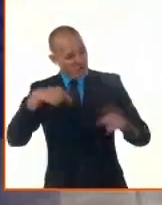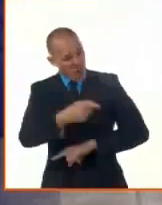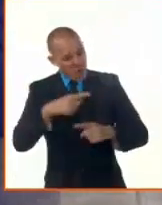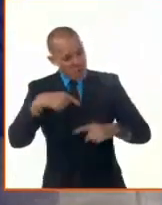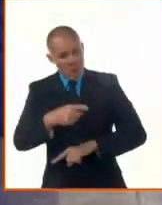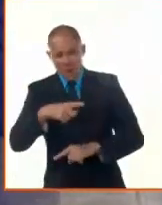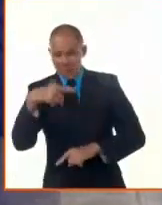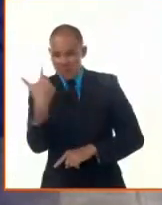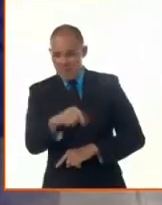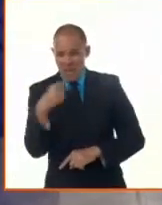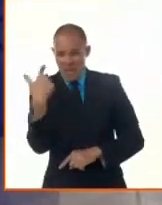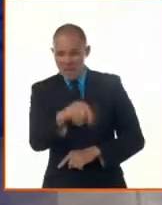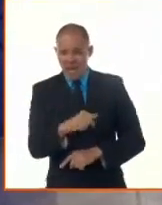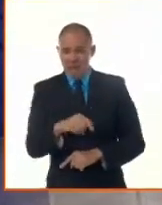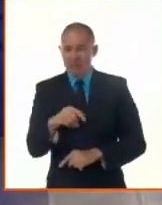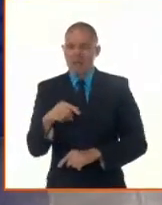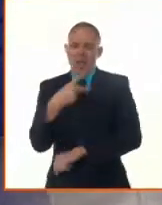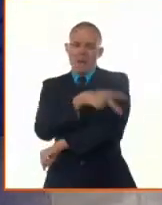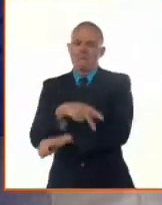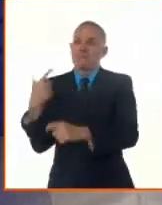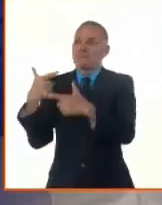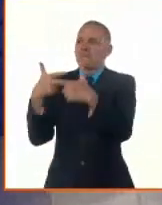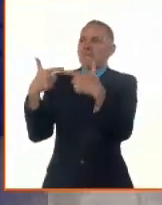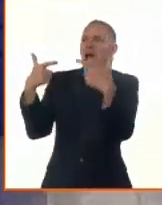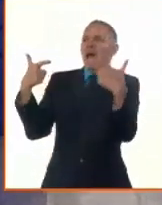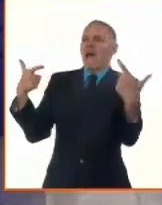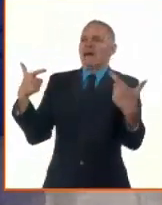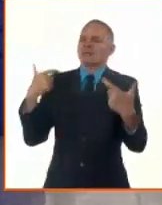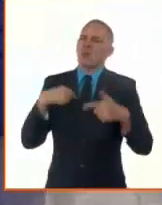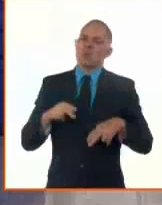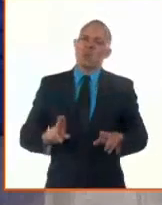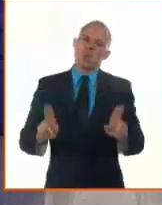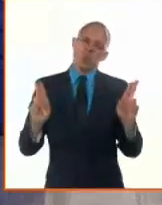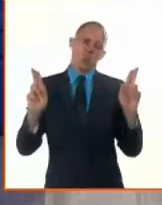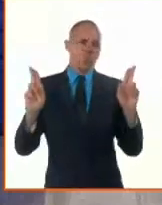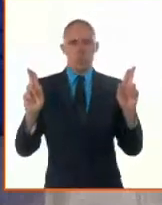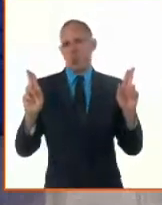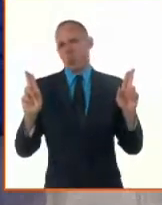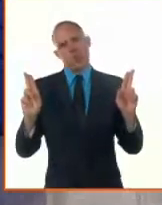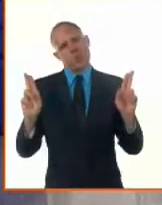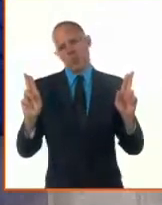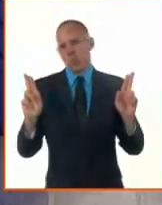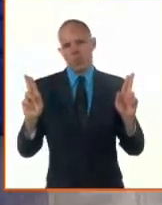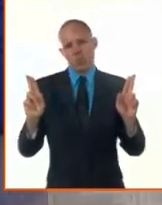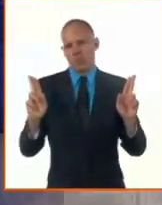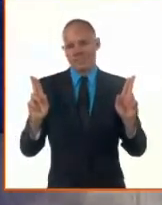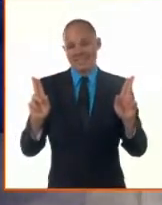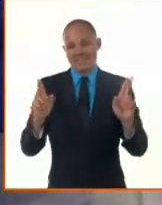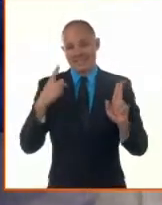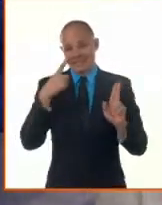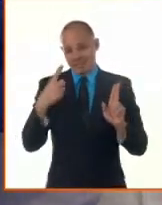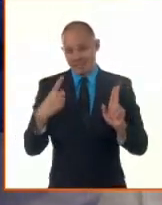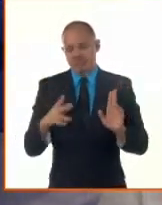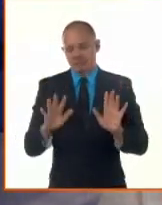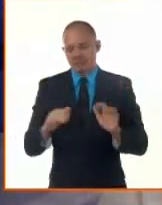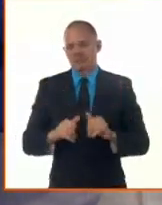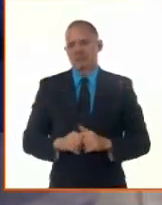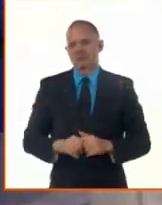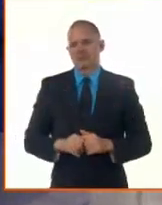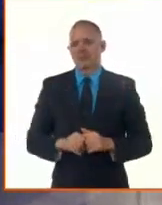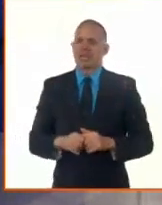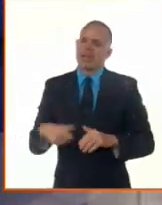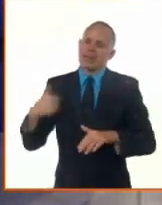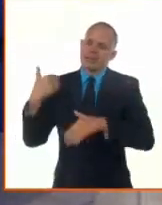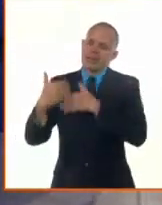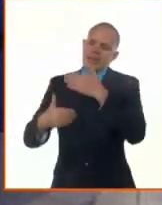y nosotros lo hemos visto entonces pasaron un primer plano determinada de otros aspectos Pero qué sucede hoy en